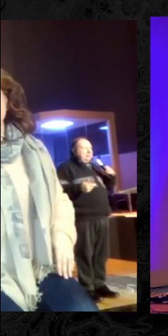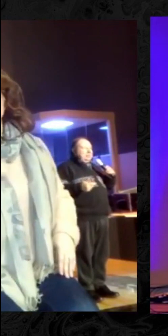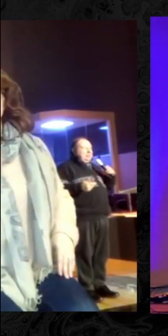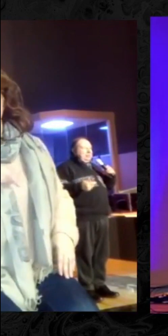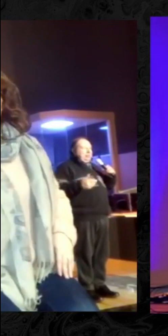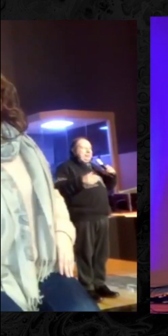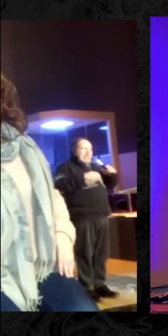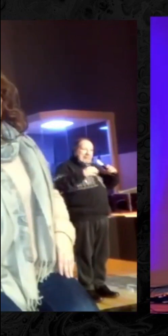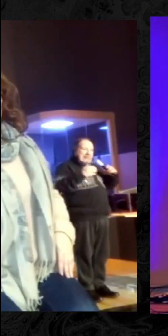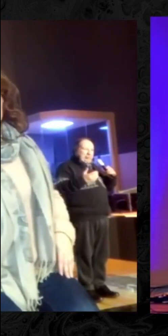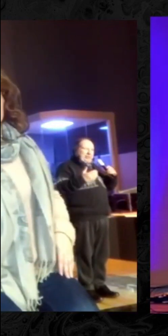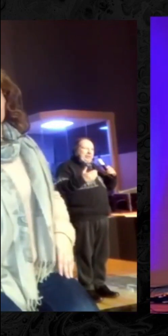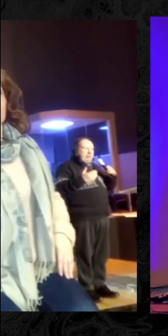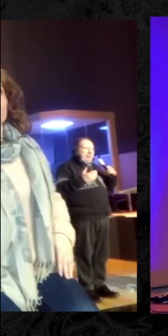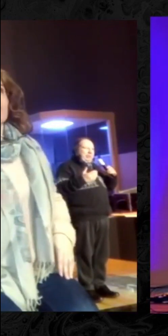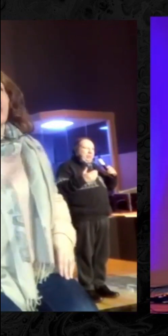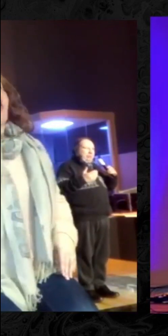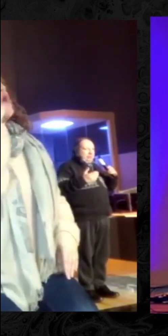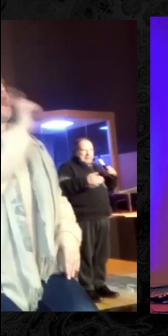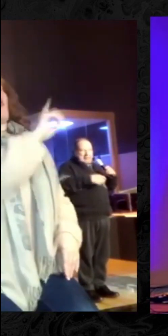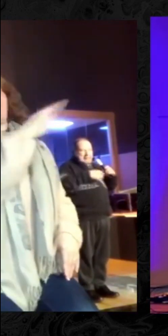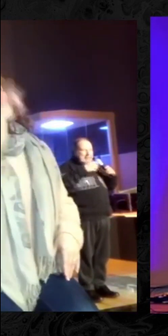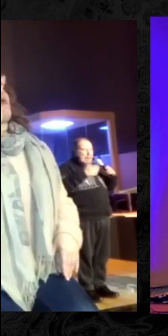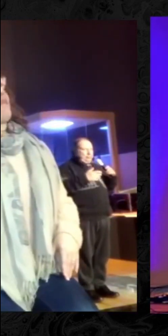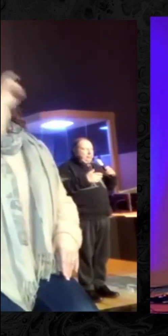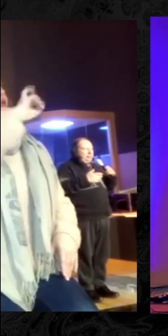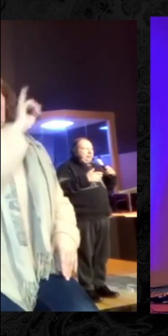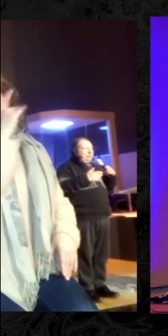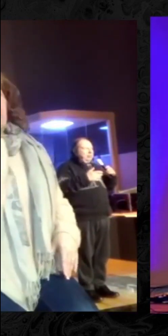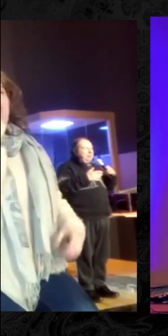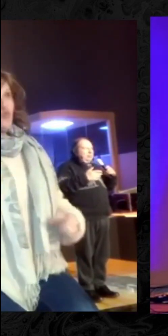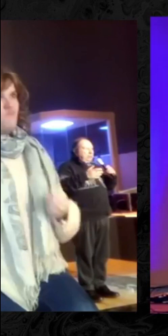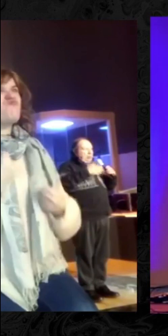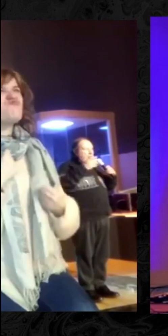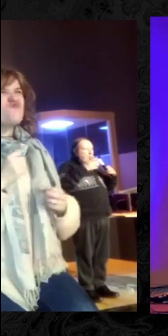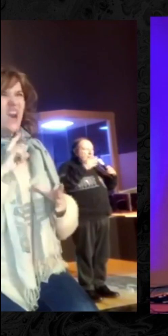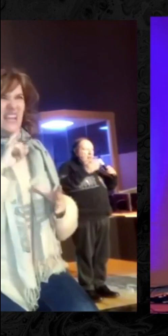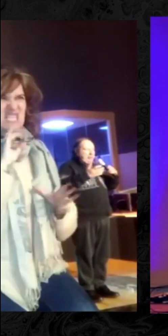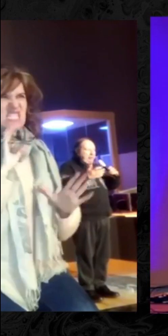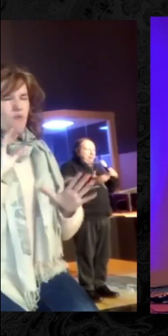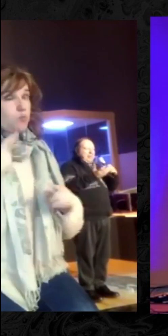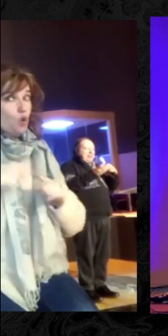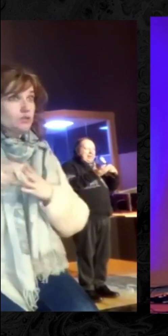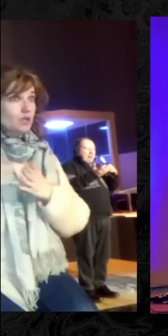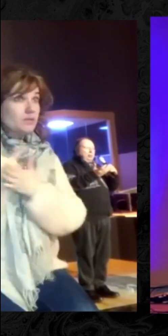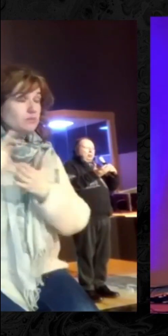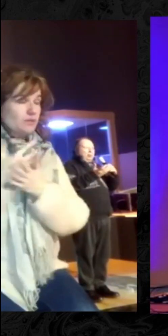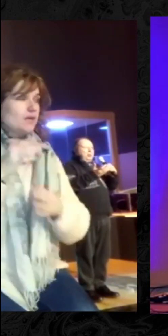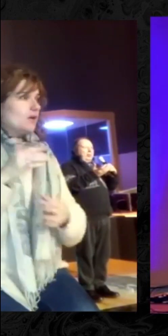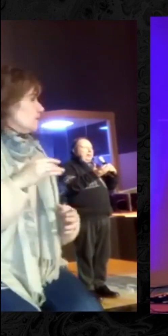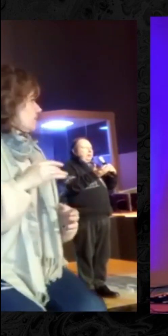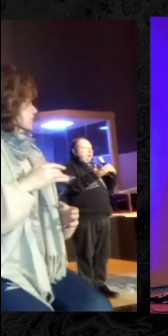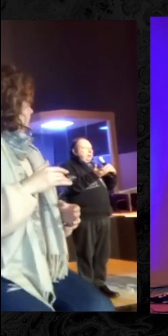Y entonces él para demostrarme que no estaban endemoniado que estaba agarrado fuertísimo porque me contó muchas cosas que había hecho agarró